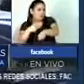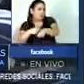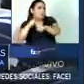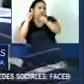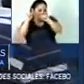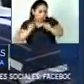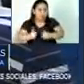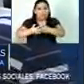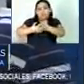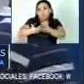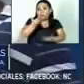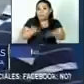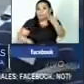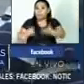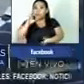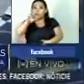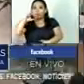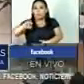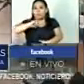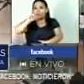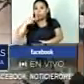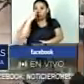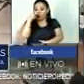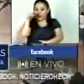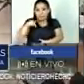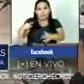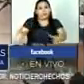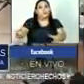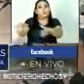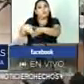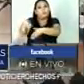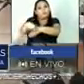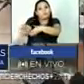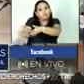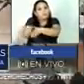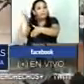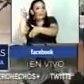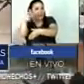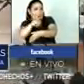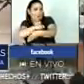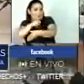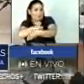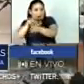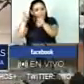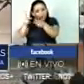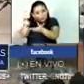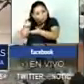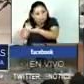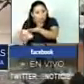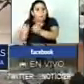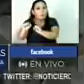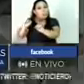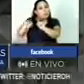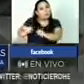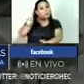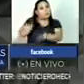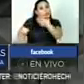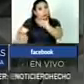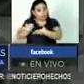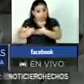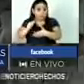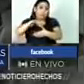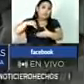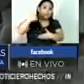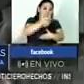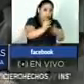hasta el 30 de junio. En la Comisión de Hacienda los diputados avalaron un dictamen favorable, el cual esperan que cuente con